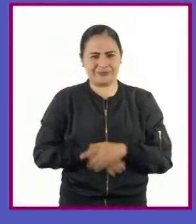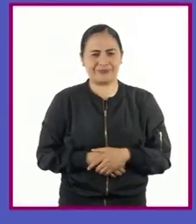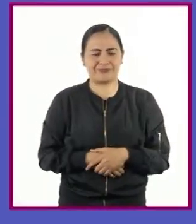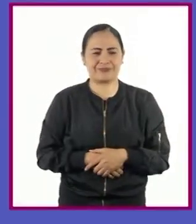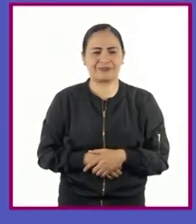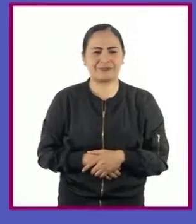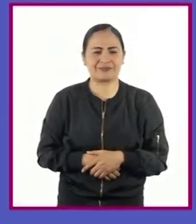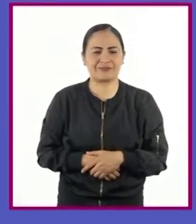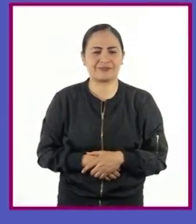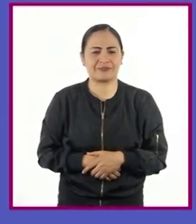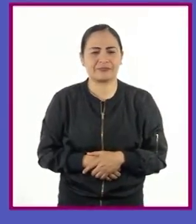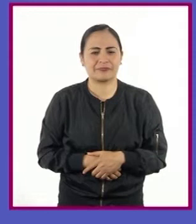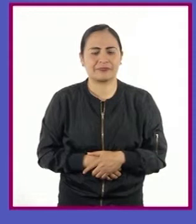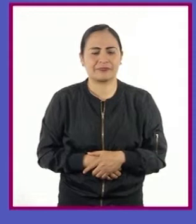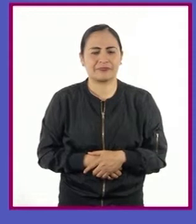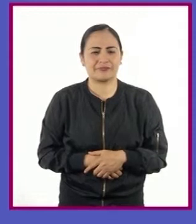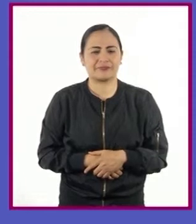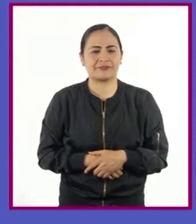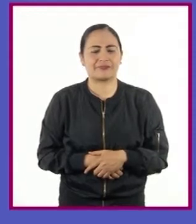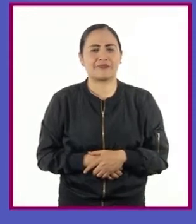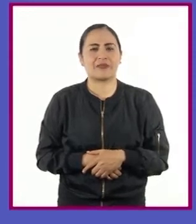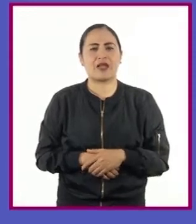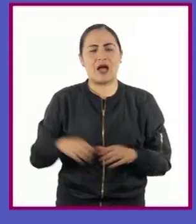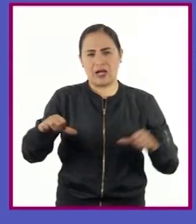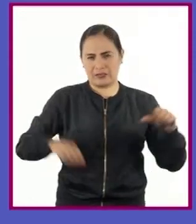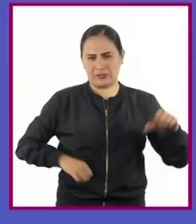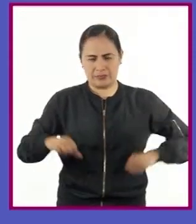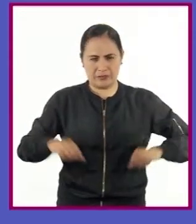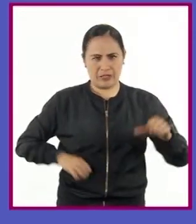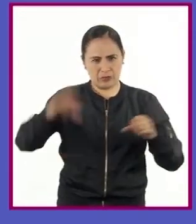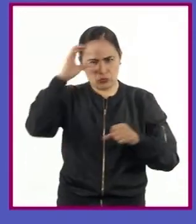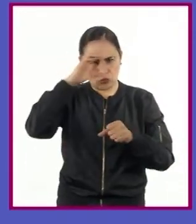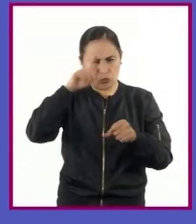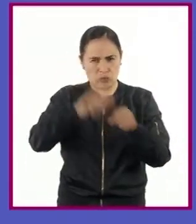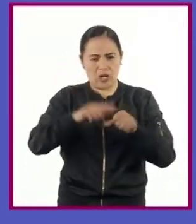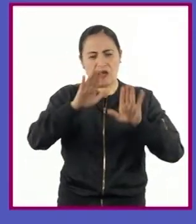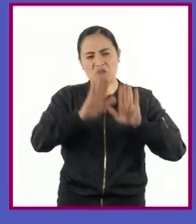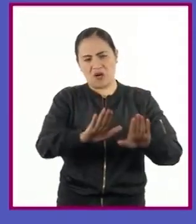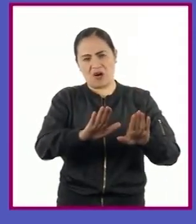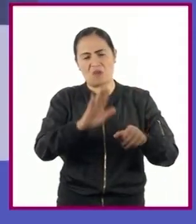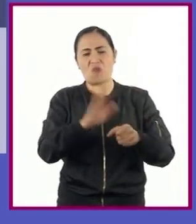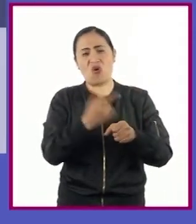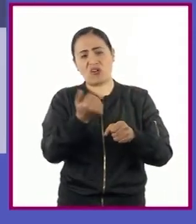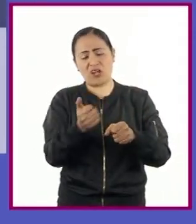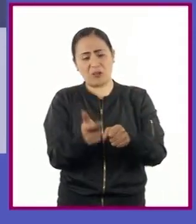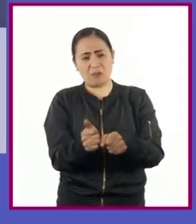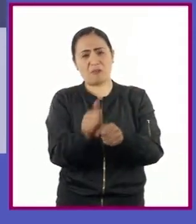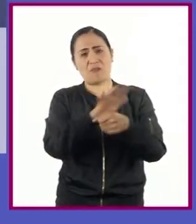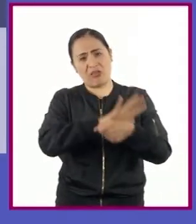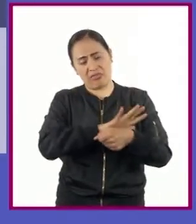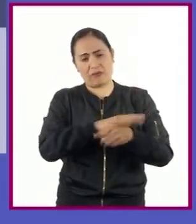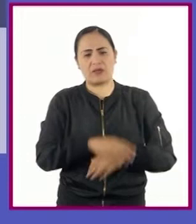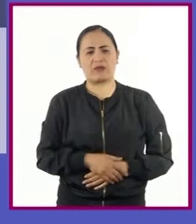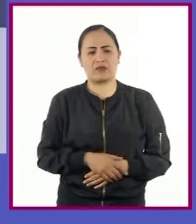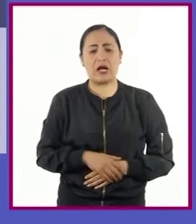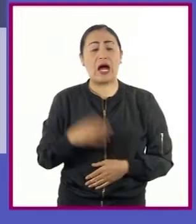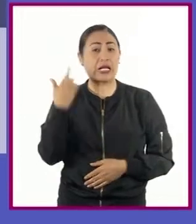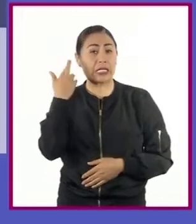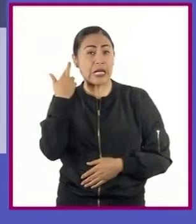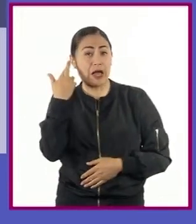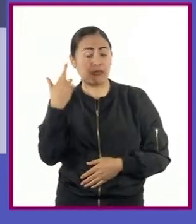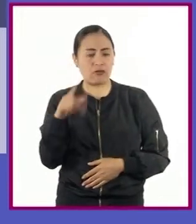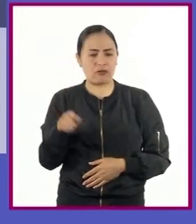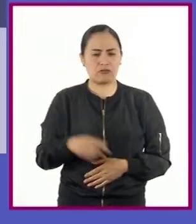Las actividades culturales se encuentran totalmente paradas a causa de la pandemia. Para radio, la forma adecuada sería: